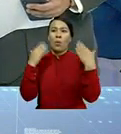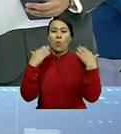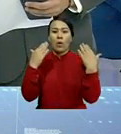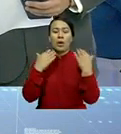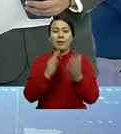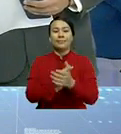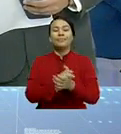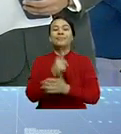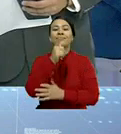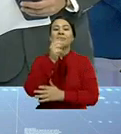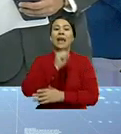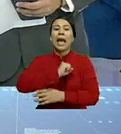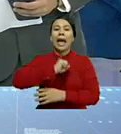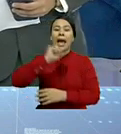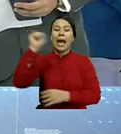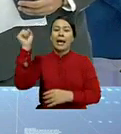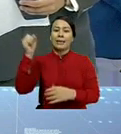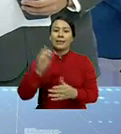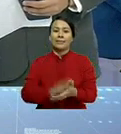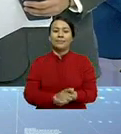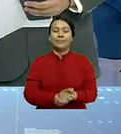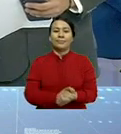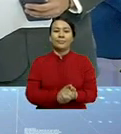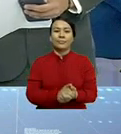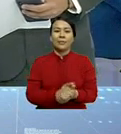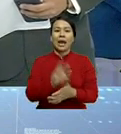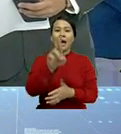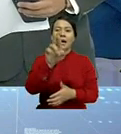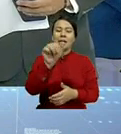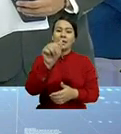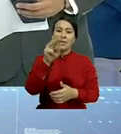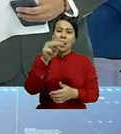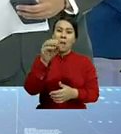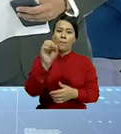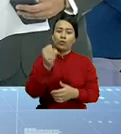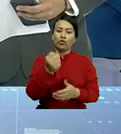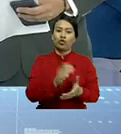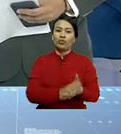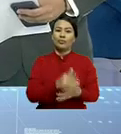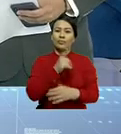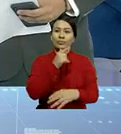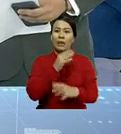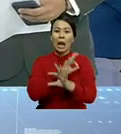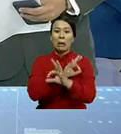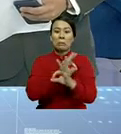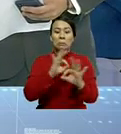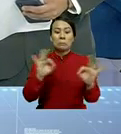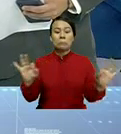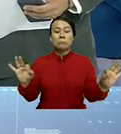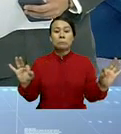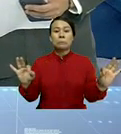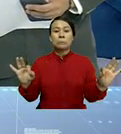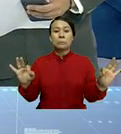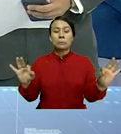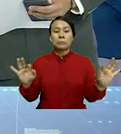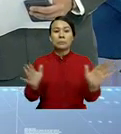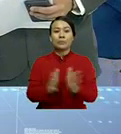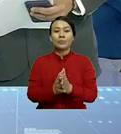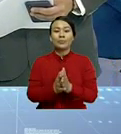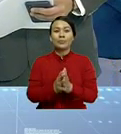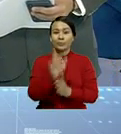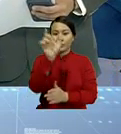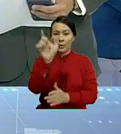sale ganando para mí es Ramos. Van 9 partidos, creo, invicto, Ramos. Claro. ¿No? Ramos, por supuesto.